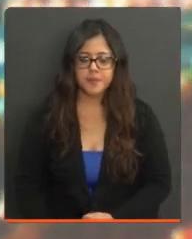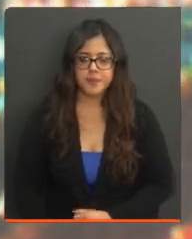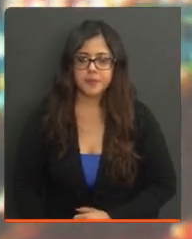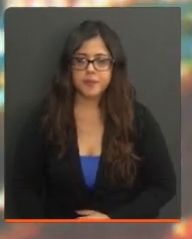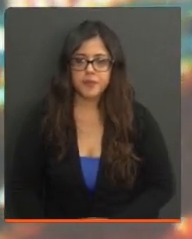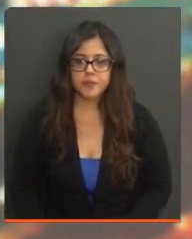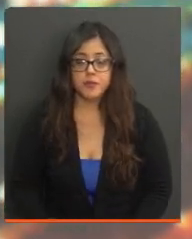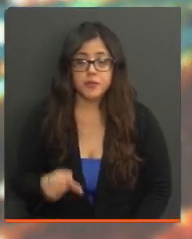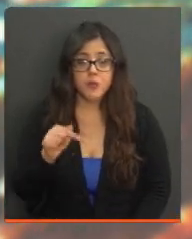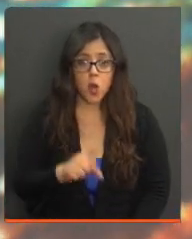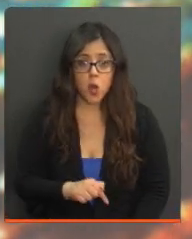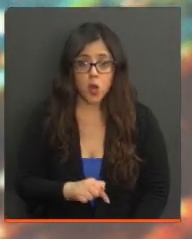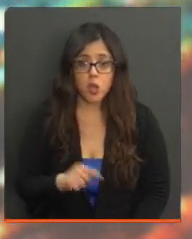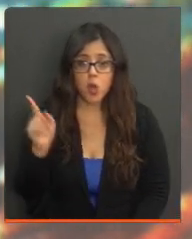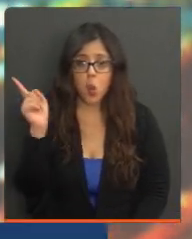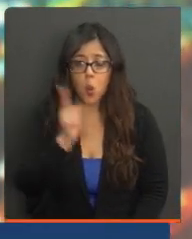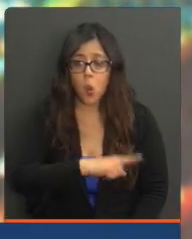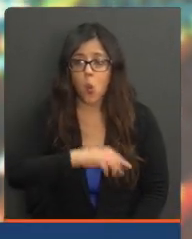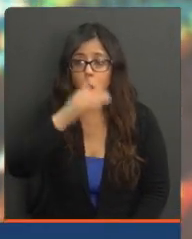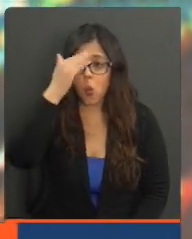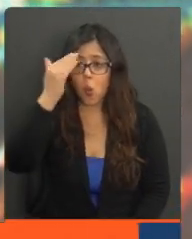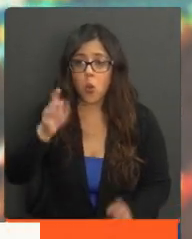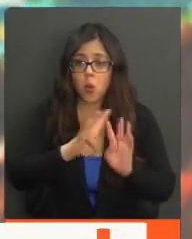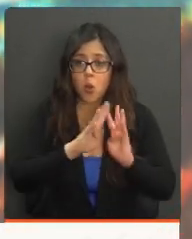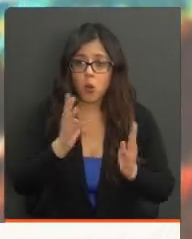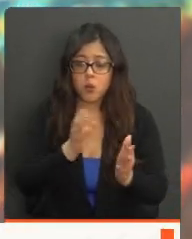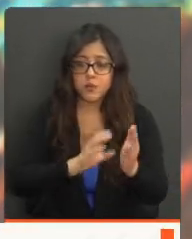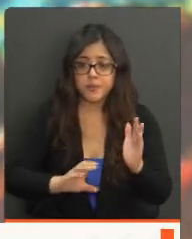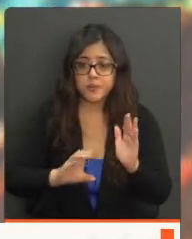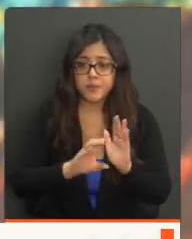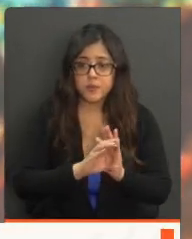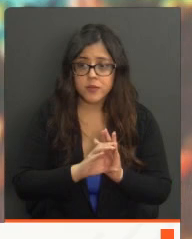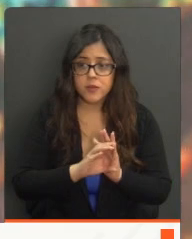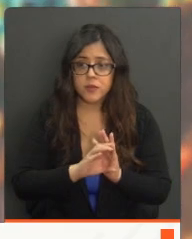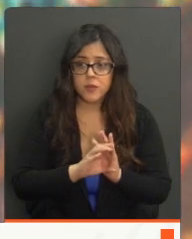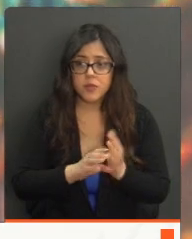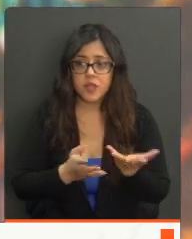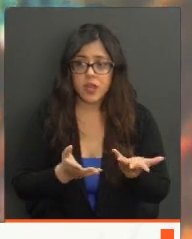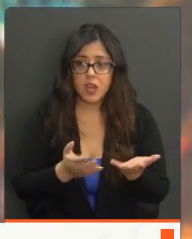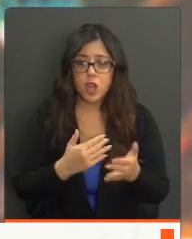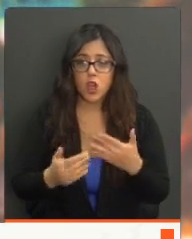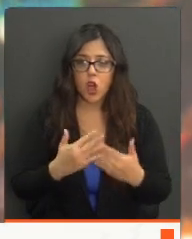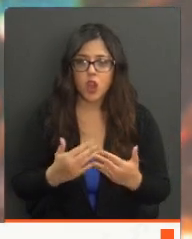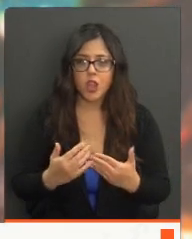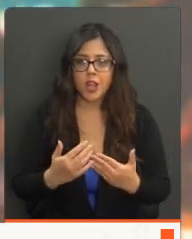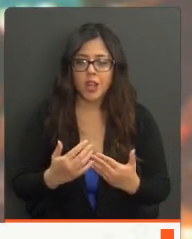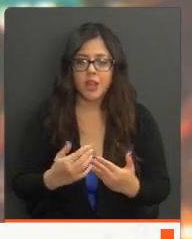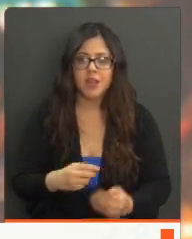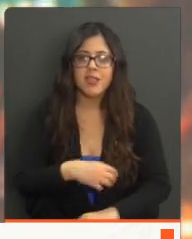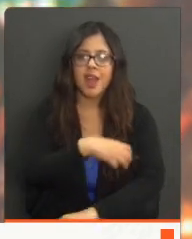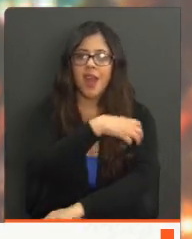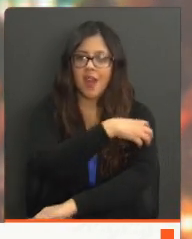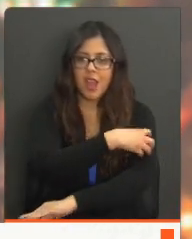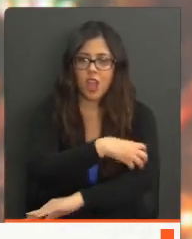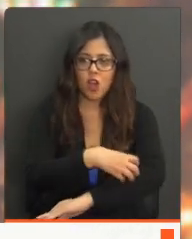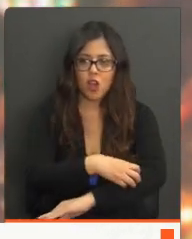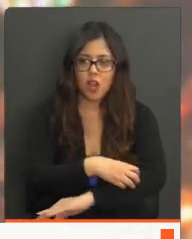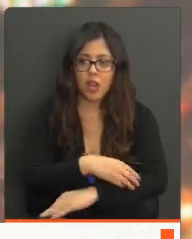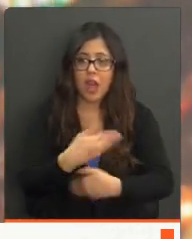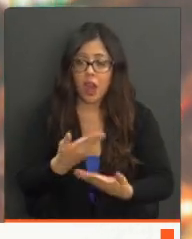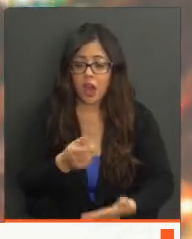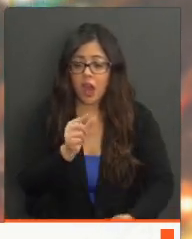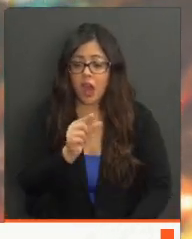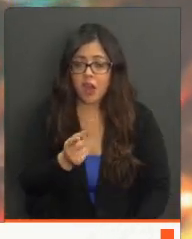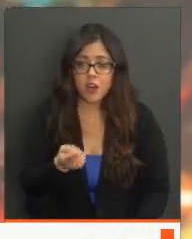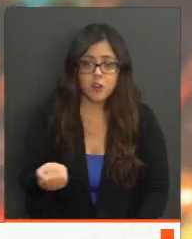Hoy se vivió el último día de la Convención Constitucional sesionando en terreno, en pleno. Vuelven ahora al trabajo